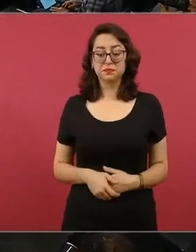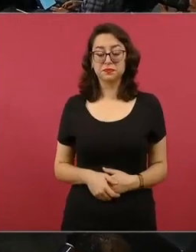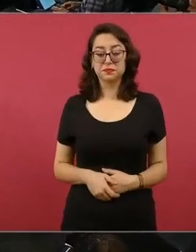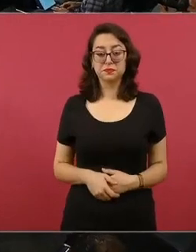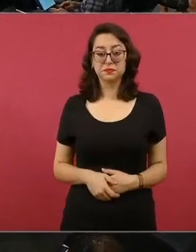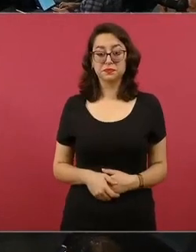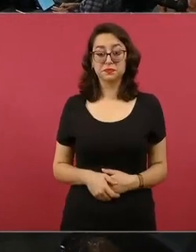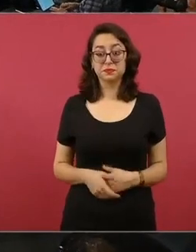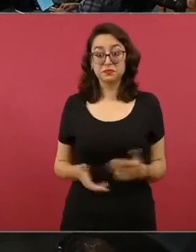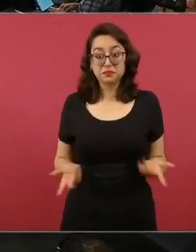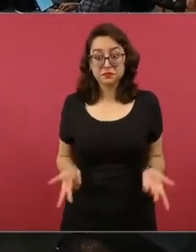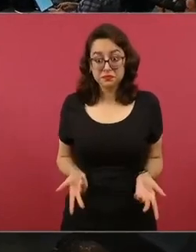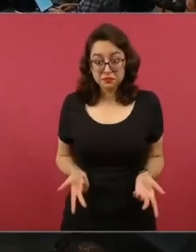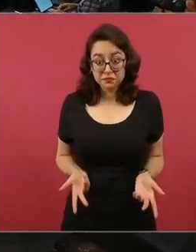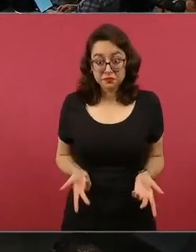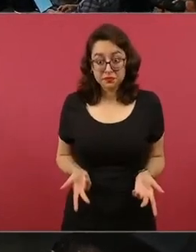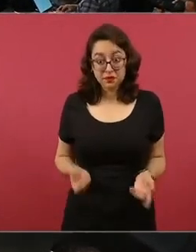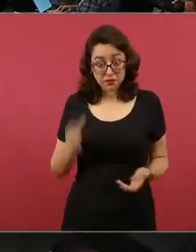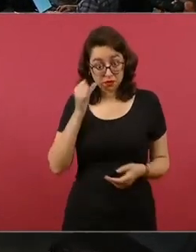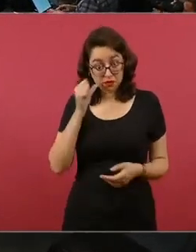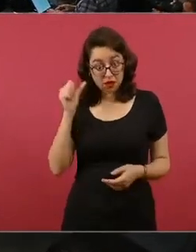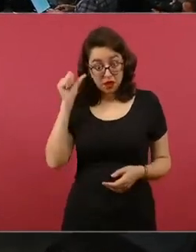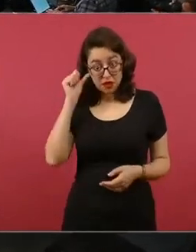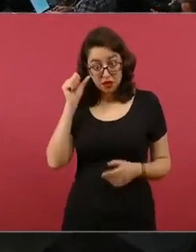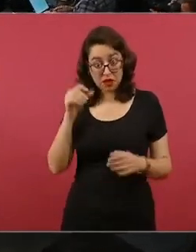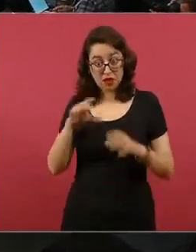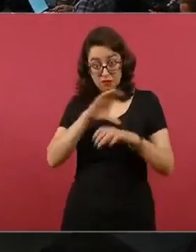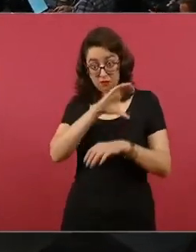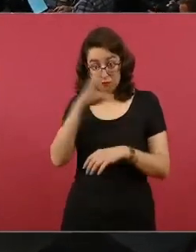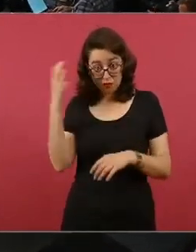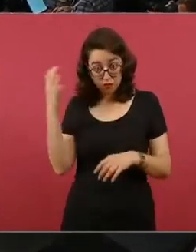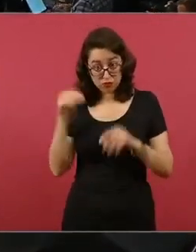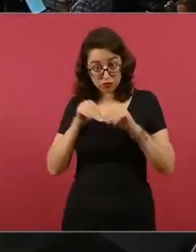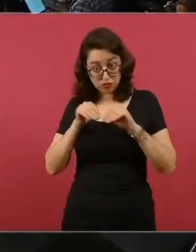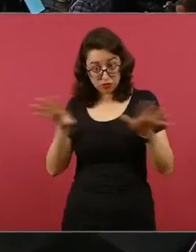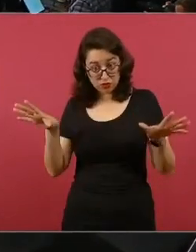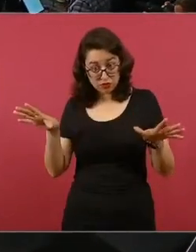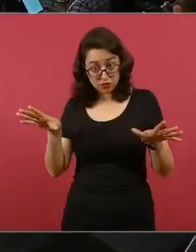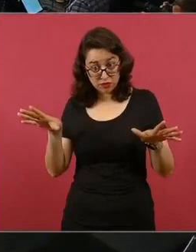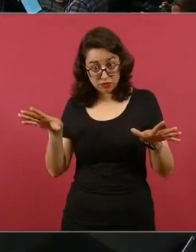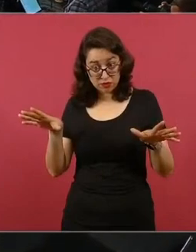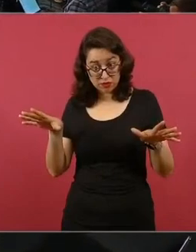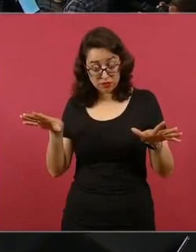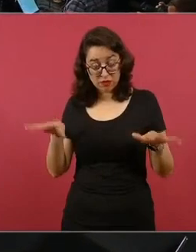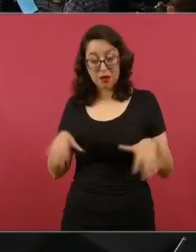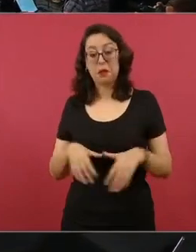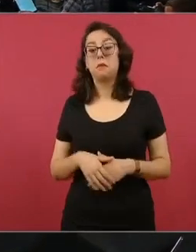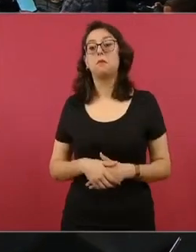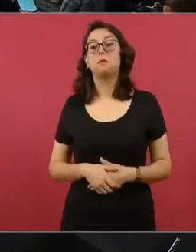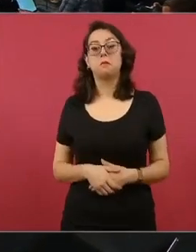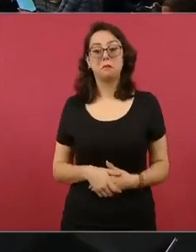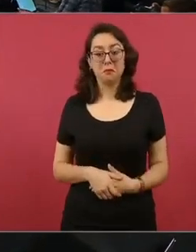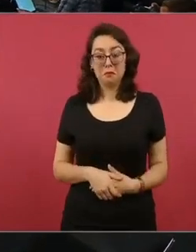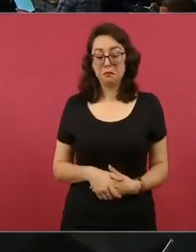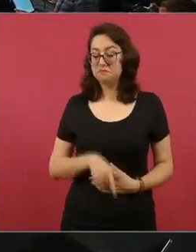Uh-huh. Ah, ¿sacaron esa foto entonces? Sí, sí, es que ayer. Ajá. No.